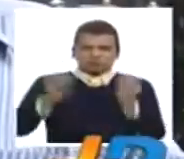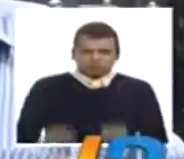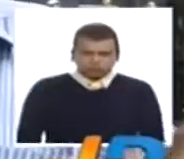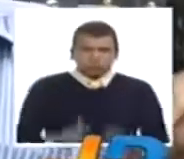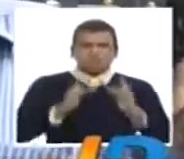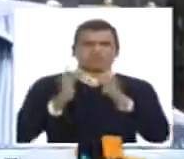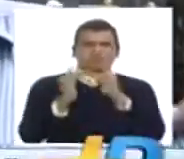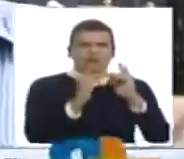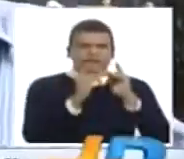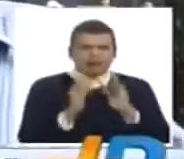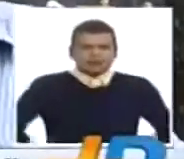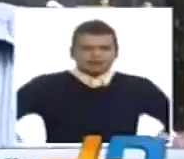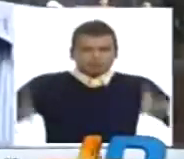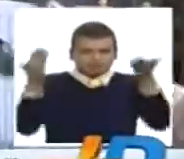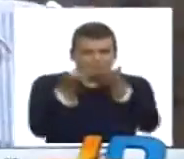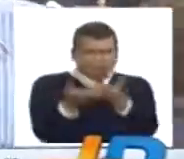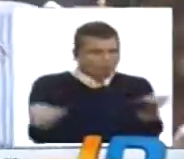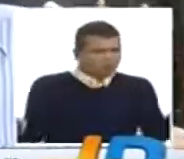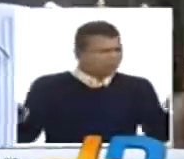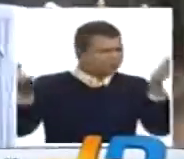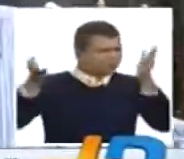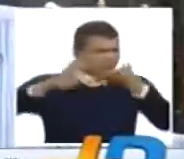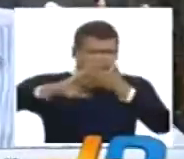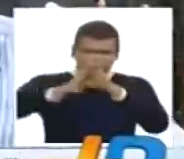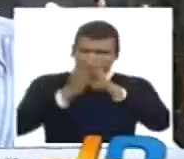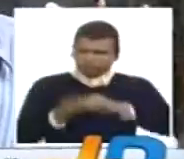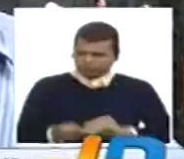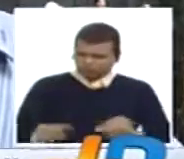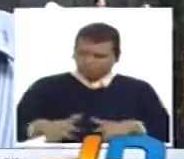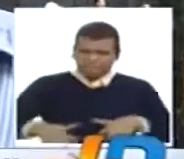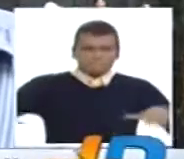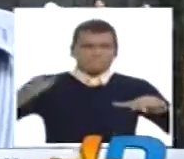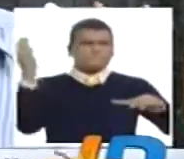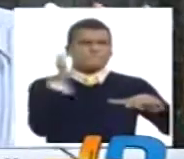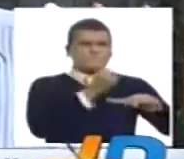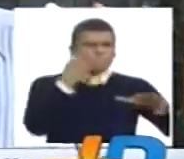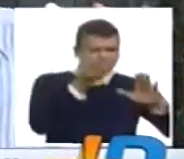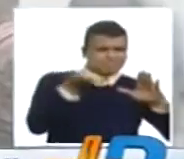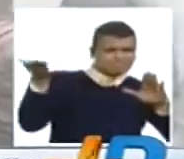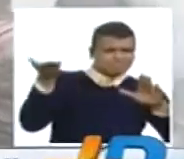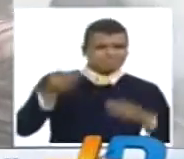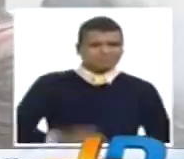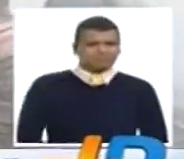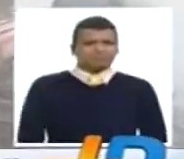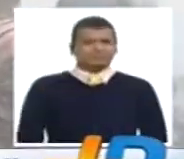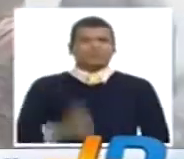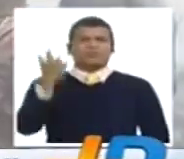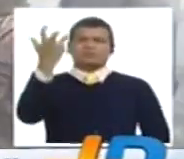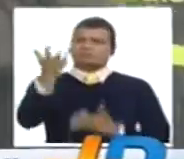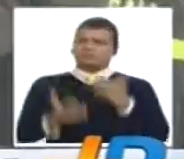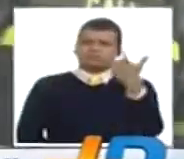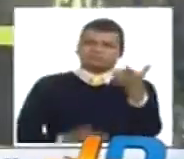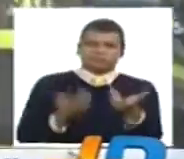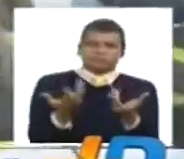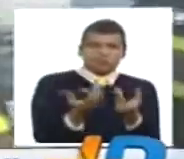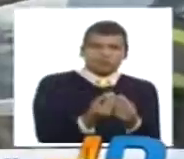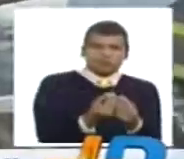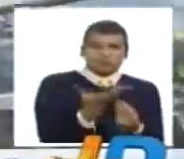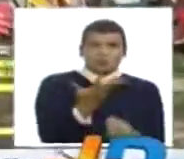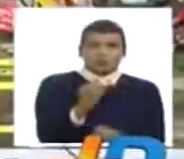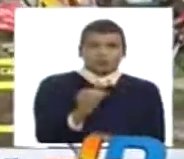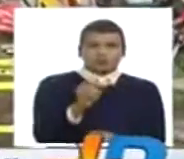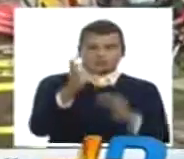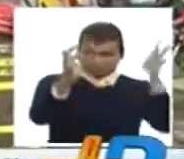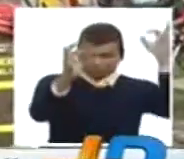los armarios, todo desapareció, íntegro, quedó el lote, como ustedes pueden ver, quedó el lote vacío. La conflagración fue atendida por 50 unidades